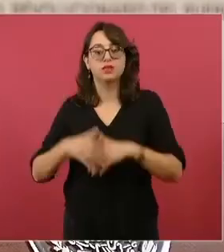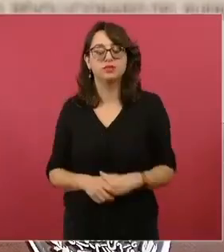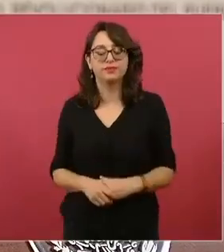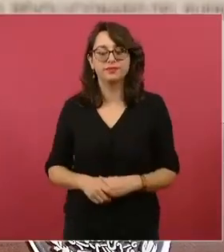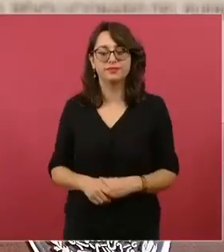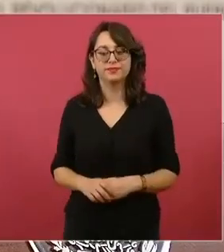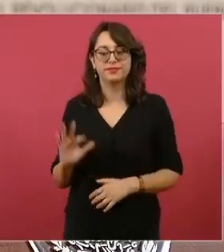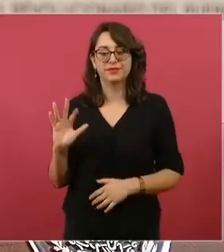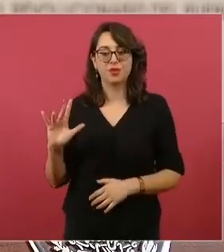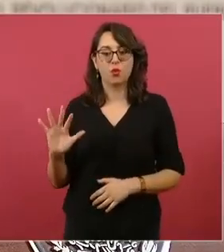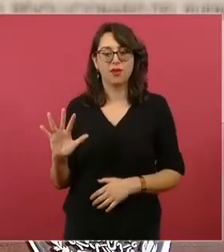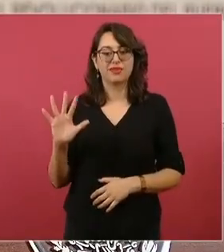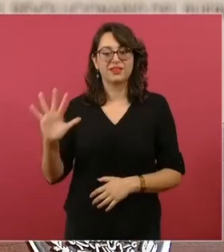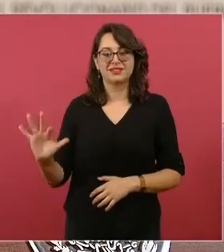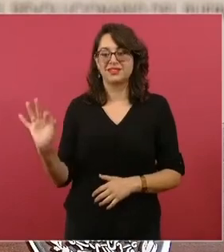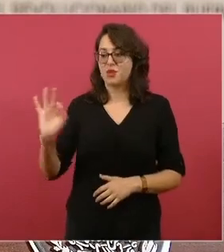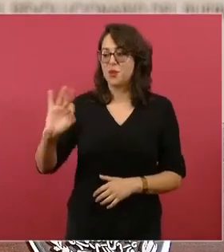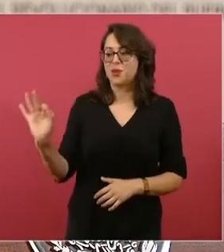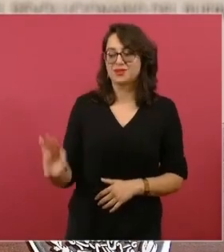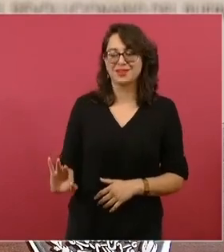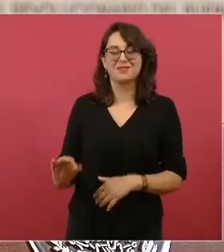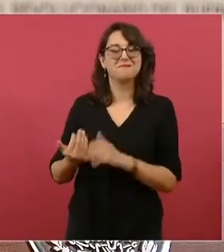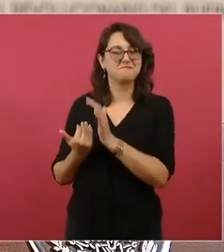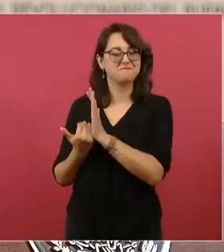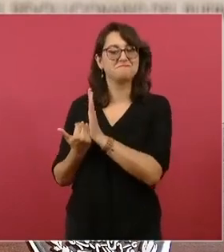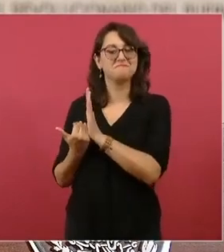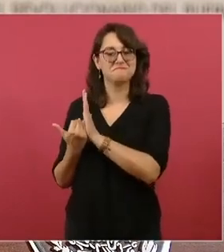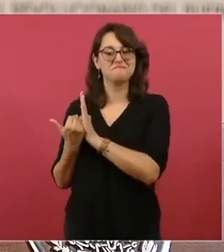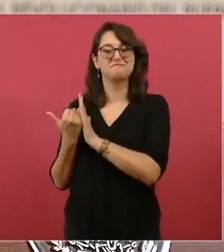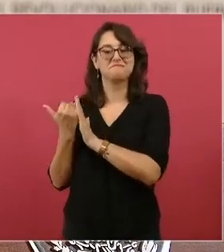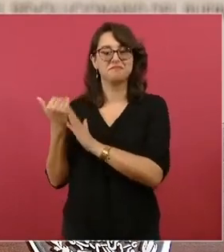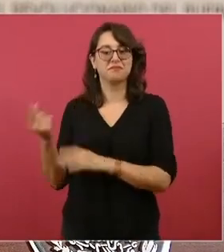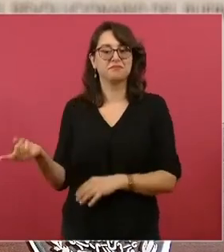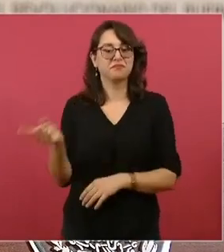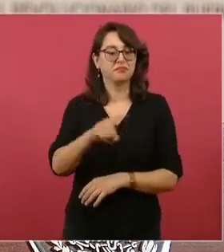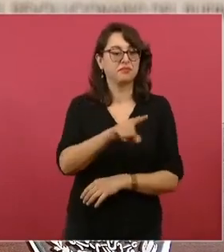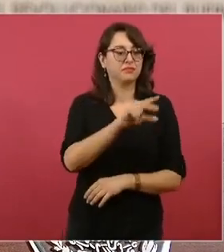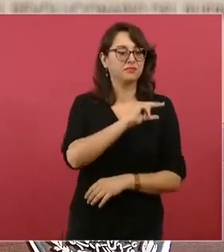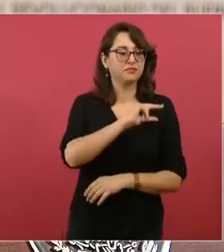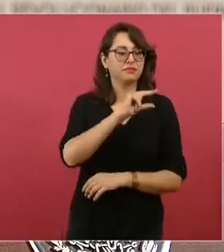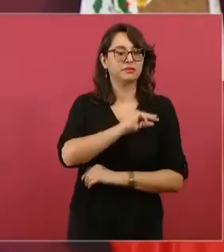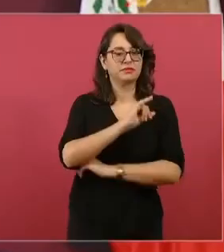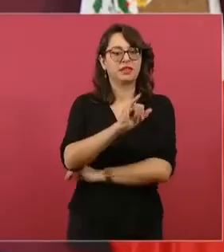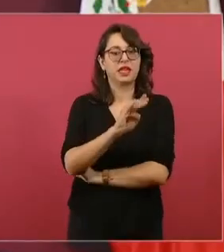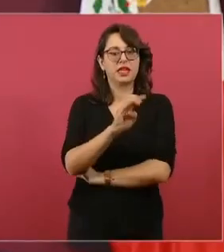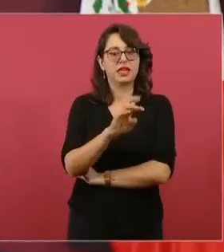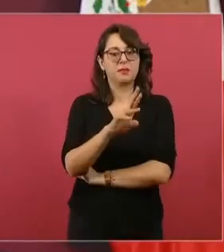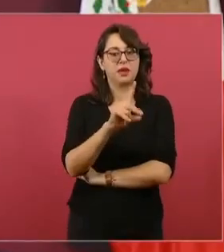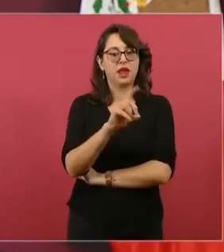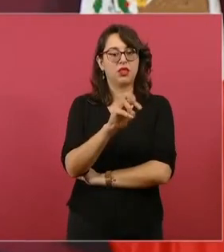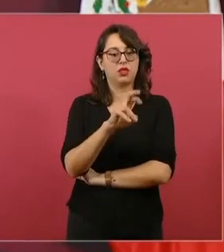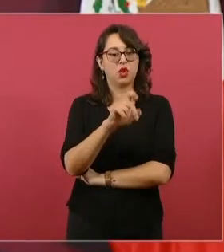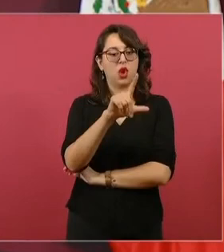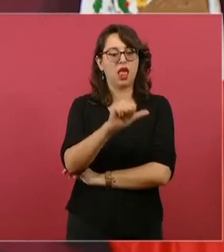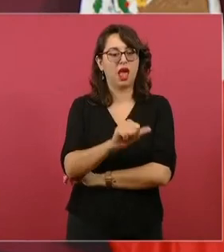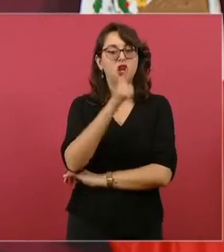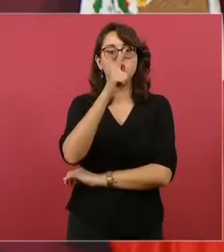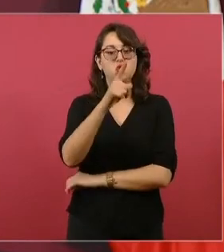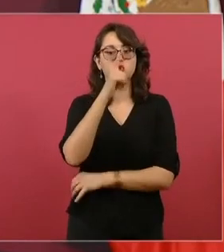Compramos 13 plantas a Iberdrola, 6,000 millones de dólares,